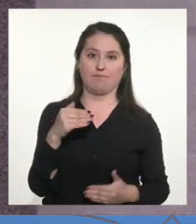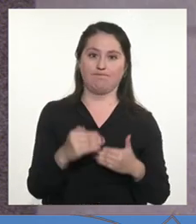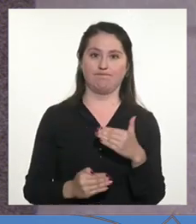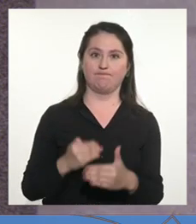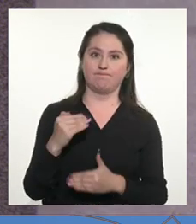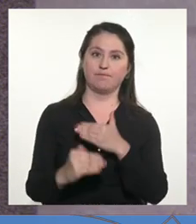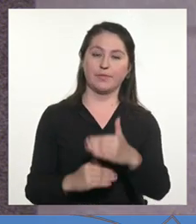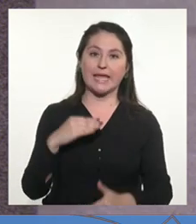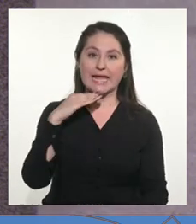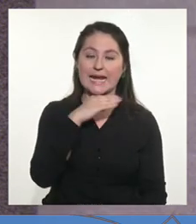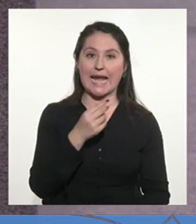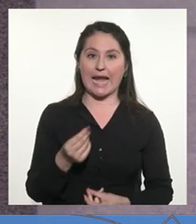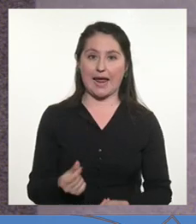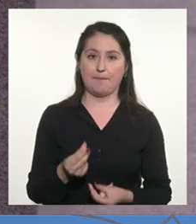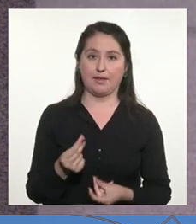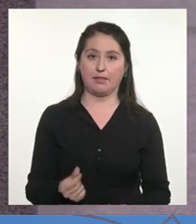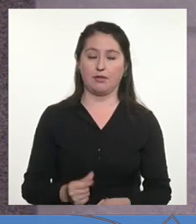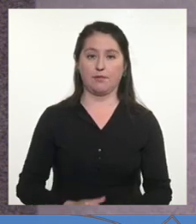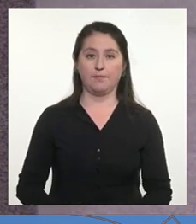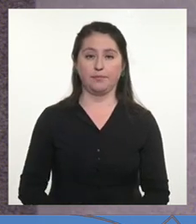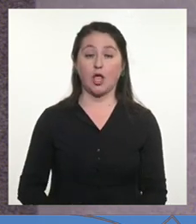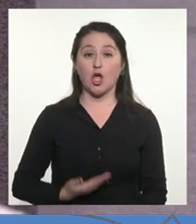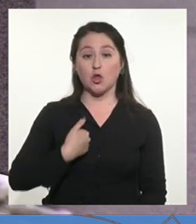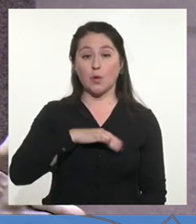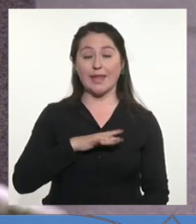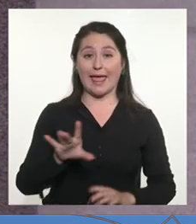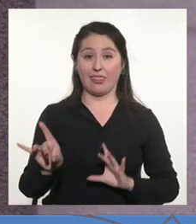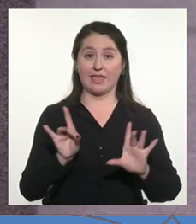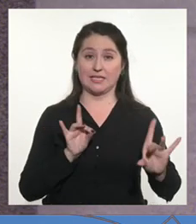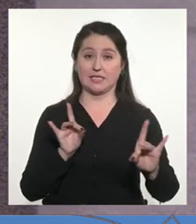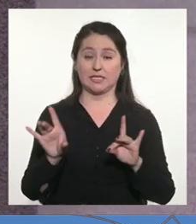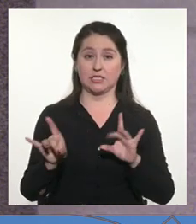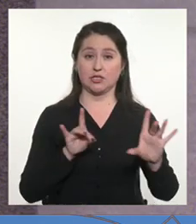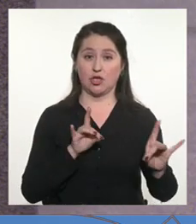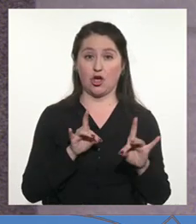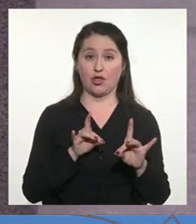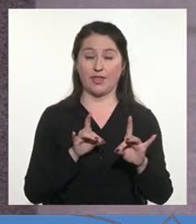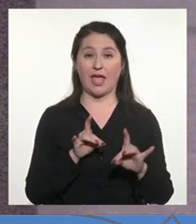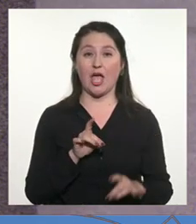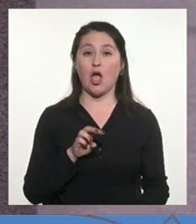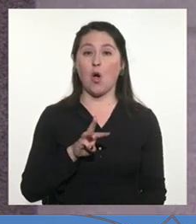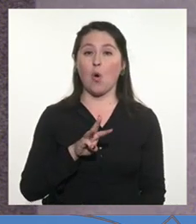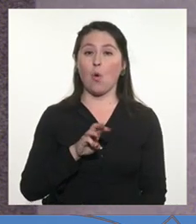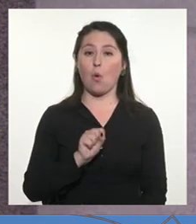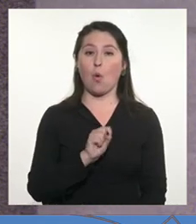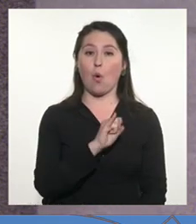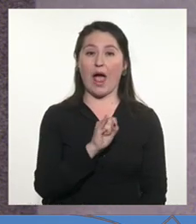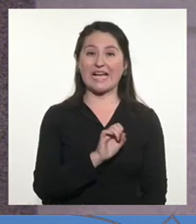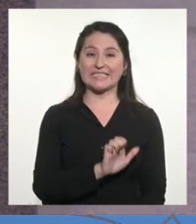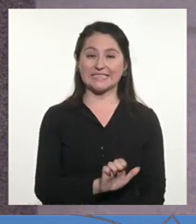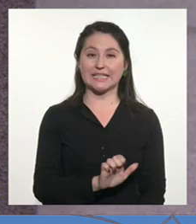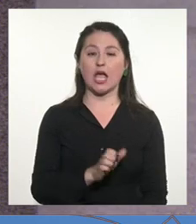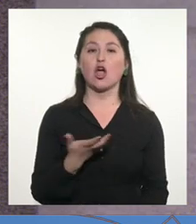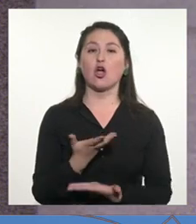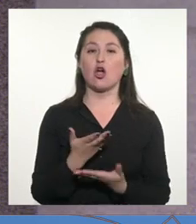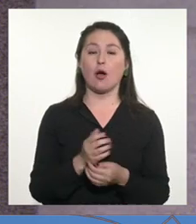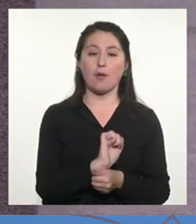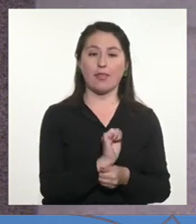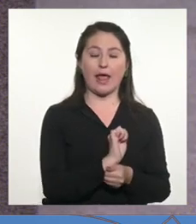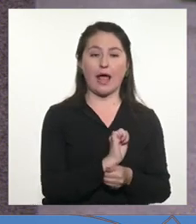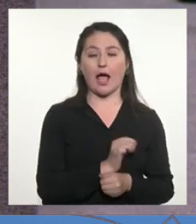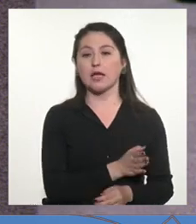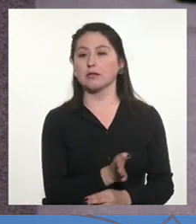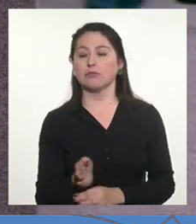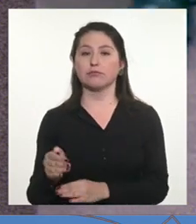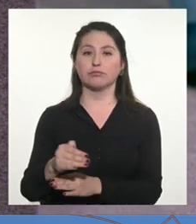de hecho cada vez más nuestras decisiones desde el ways desde cómo salimos de la casa de cómo manejamos